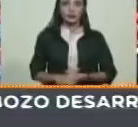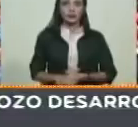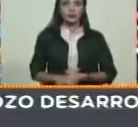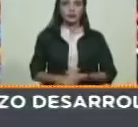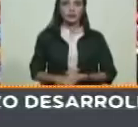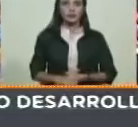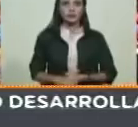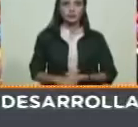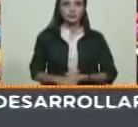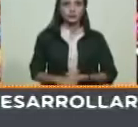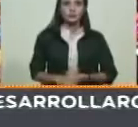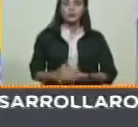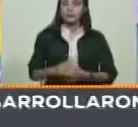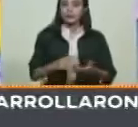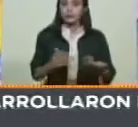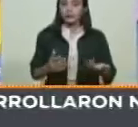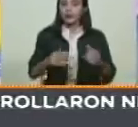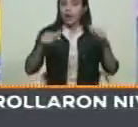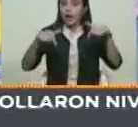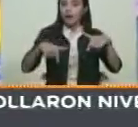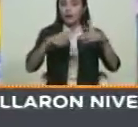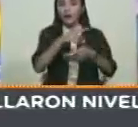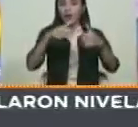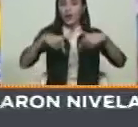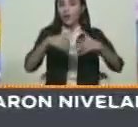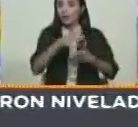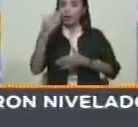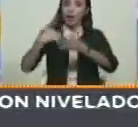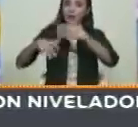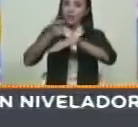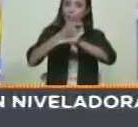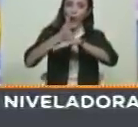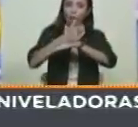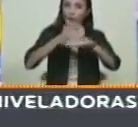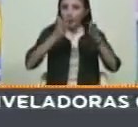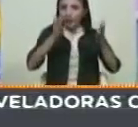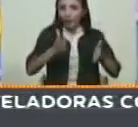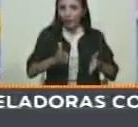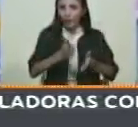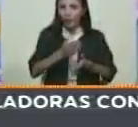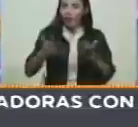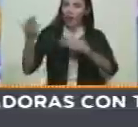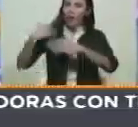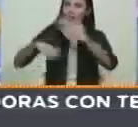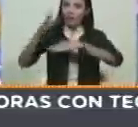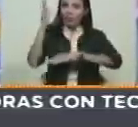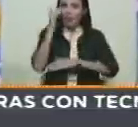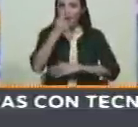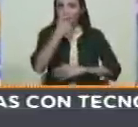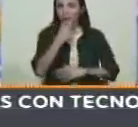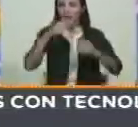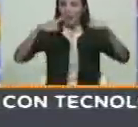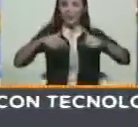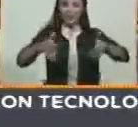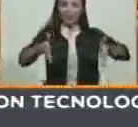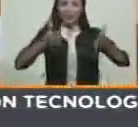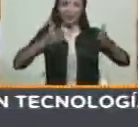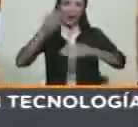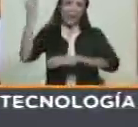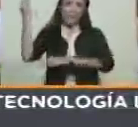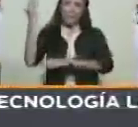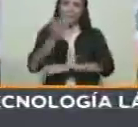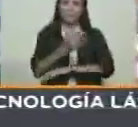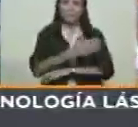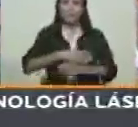en la propia cuna de henri falcón lo voy a derrotar por una chorrera de voto del